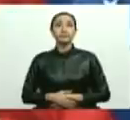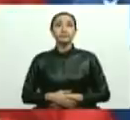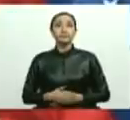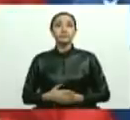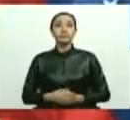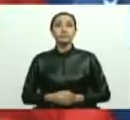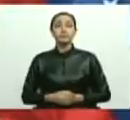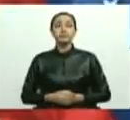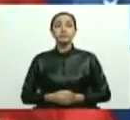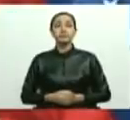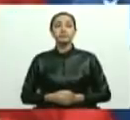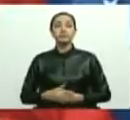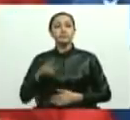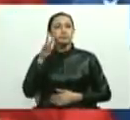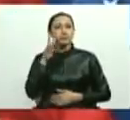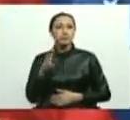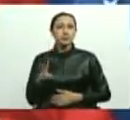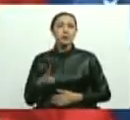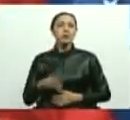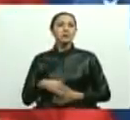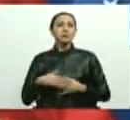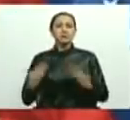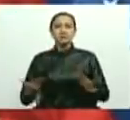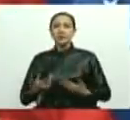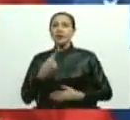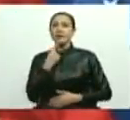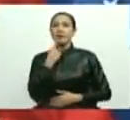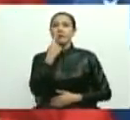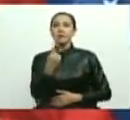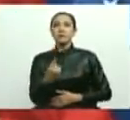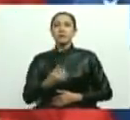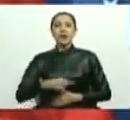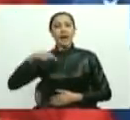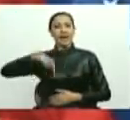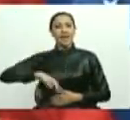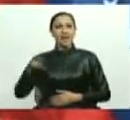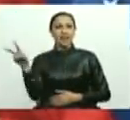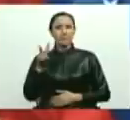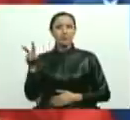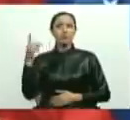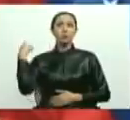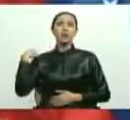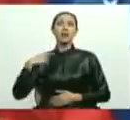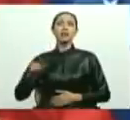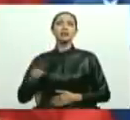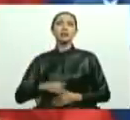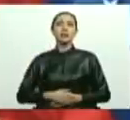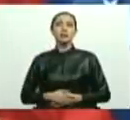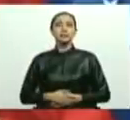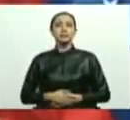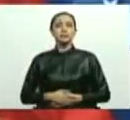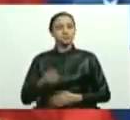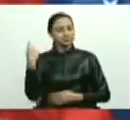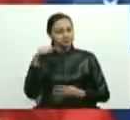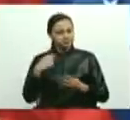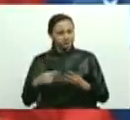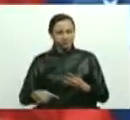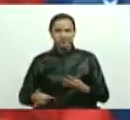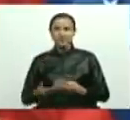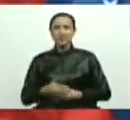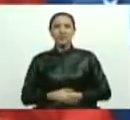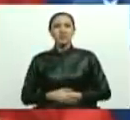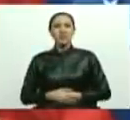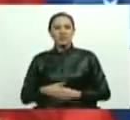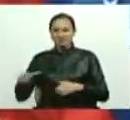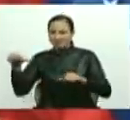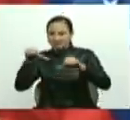Imagínense ustedes lo que es decir que en Venezuela existe innumerables pistas clandestinas,